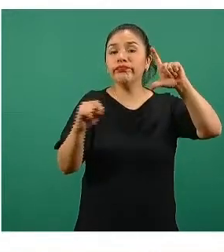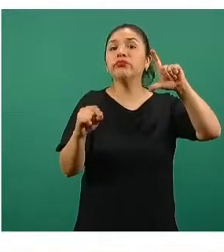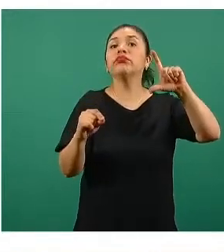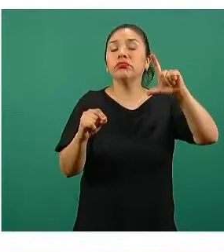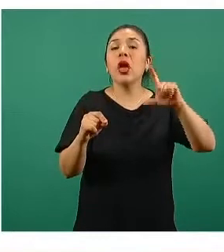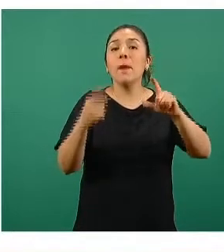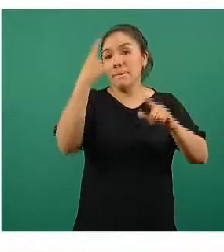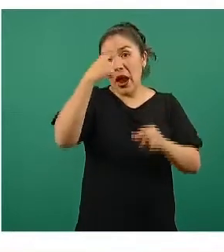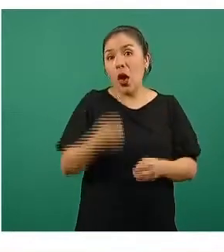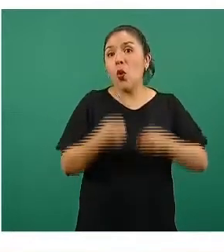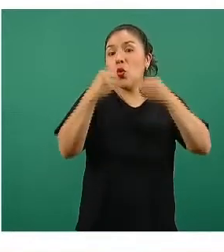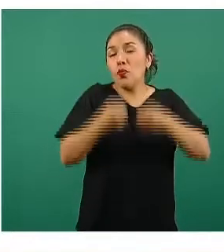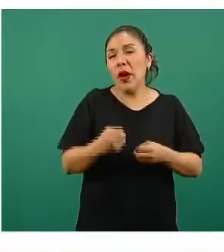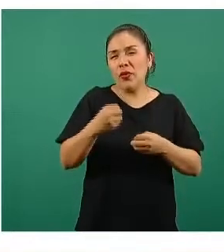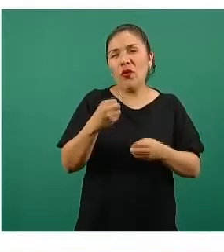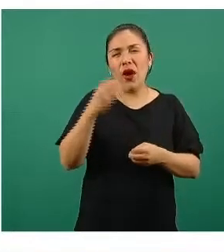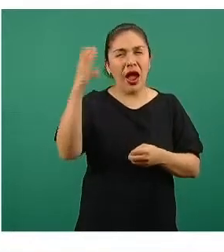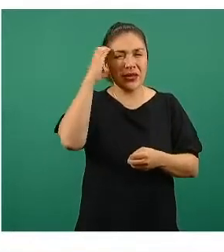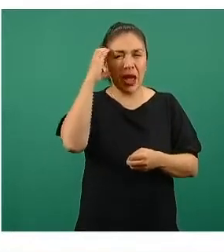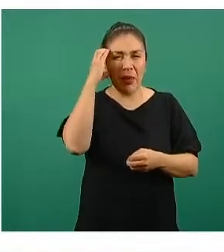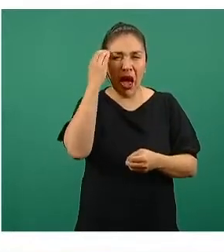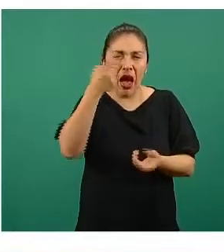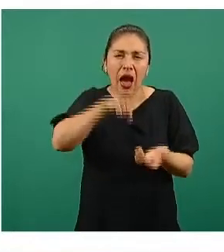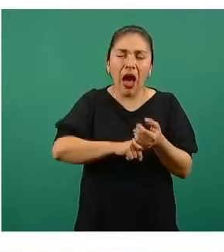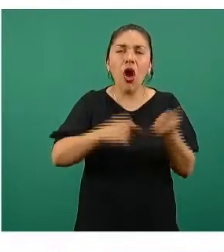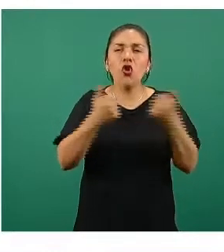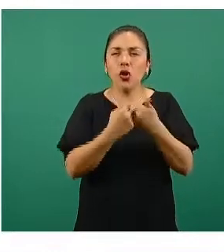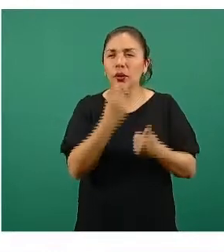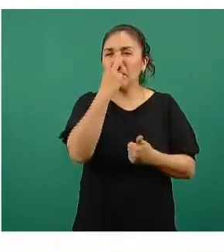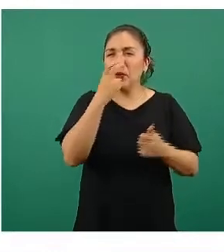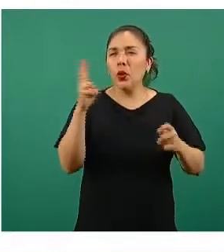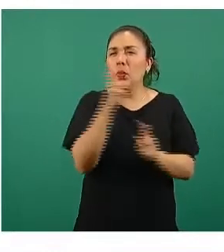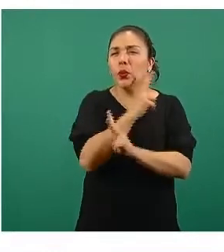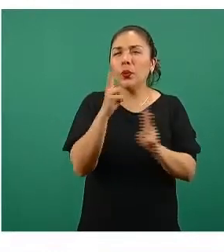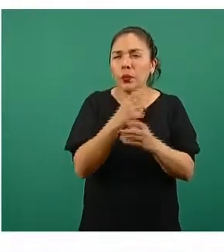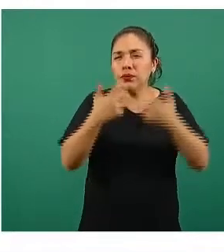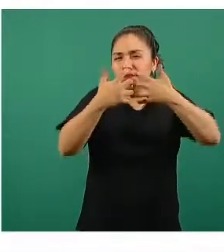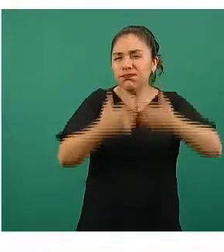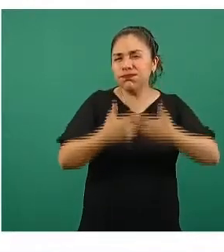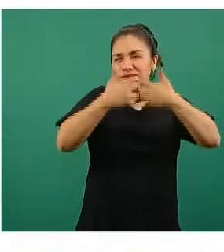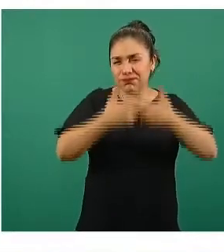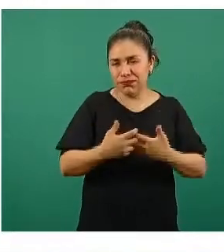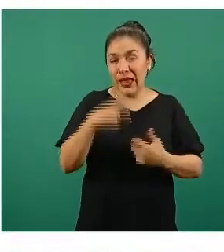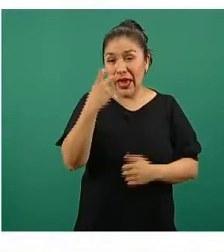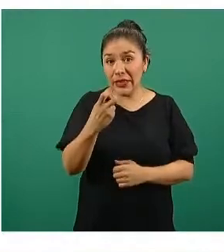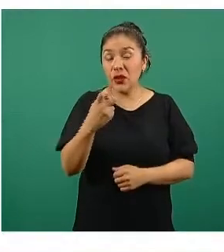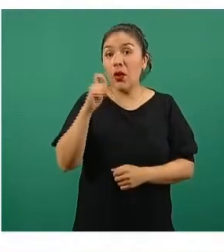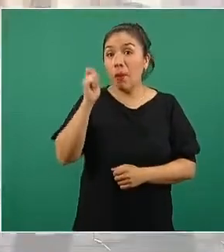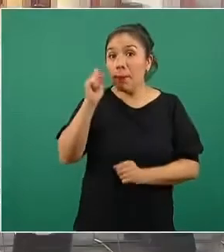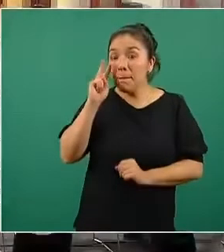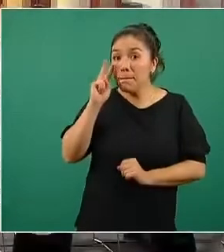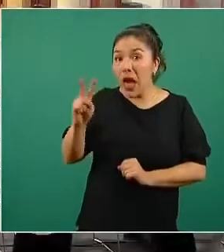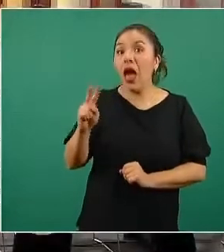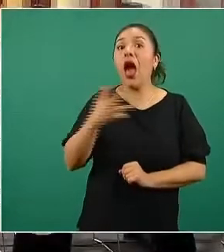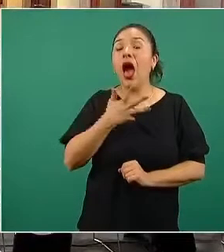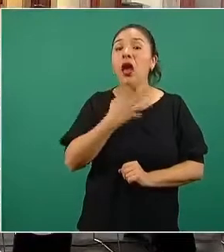la ocupación de camas que tienen disponibles un respirador mecánico. Esto representa